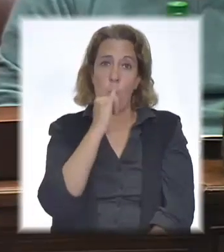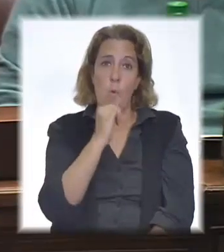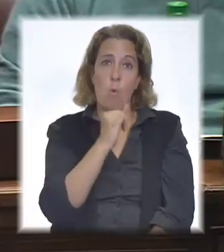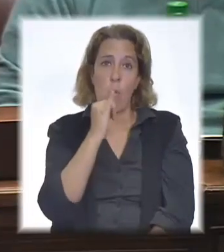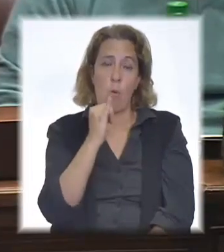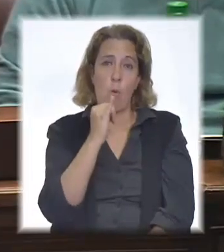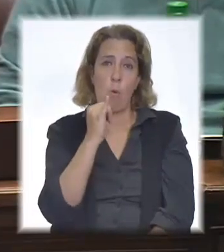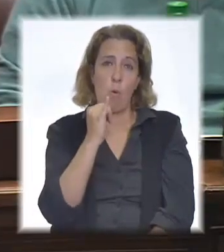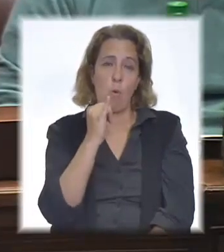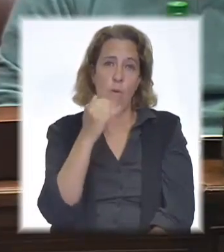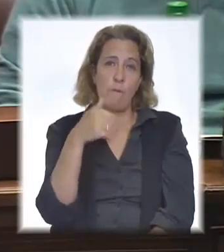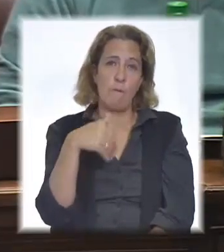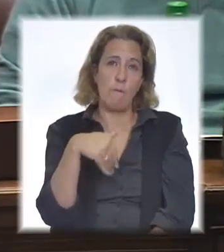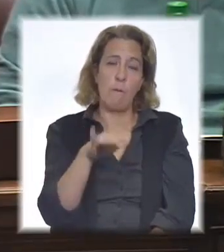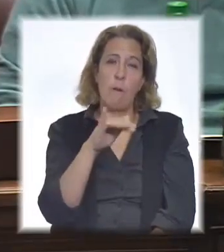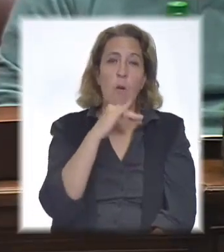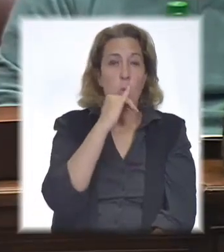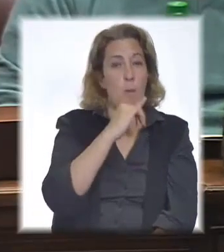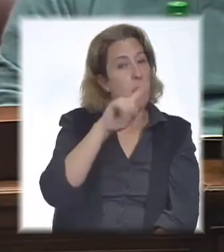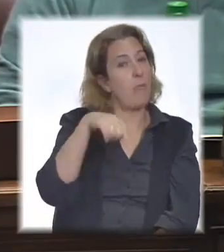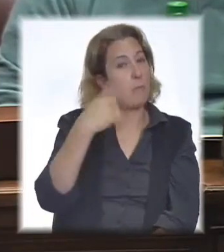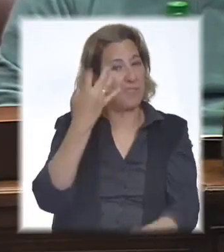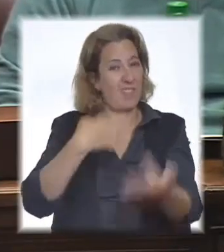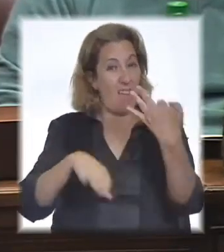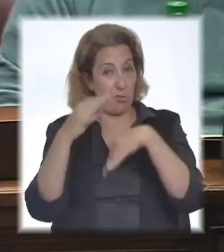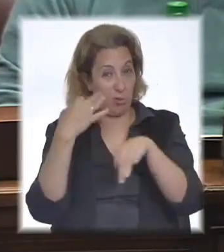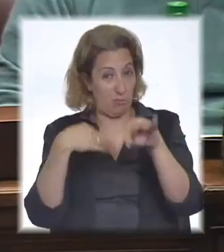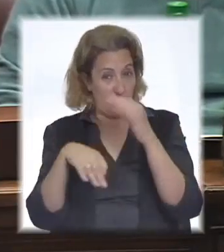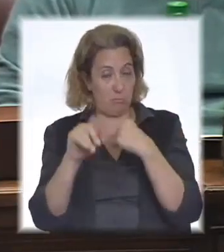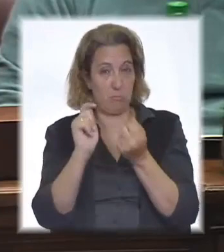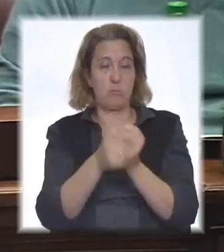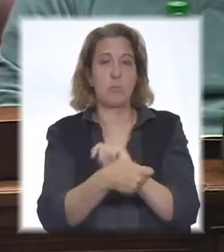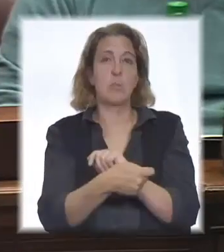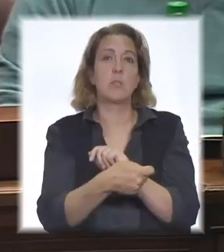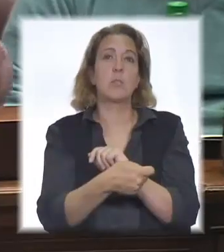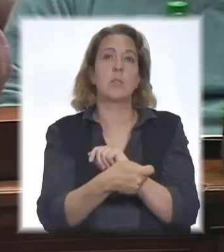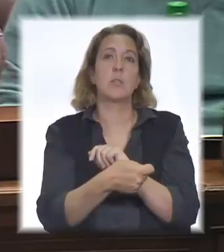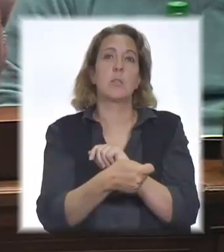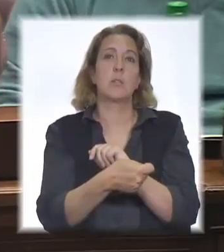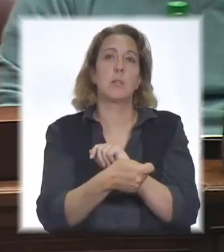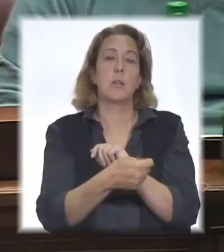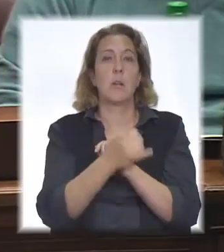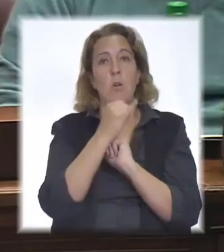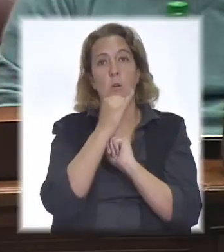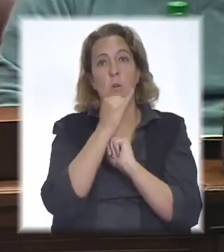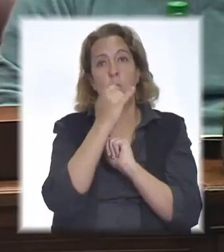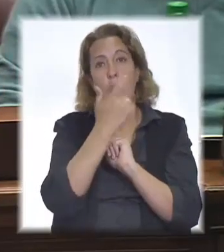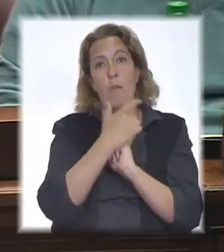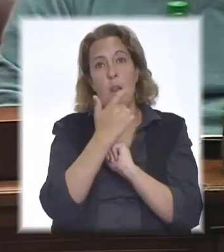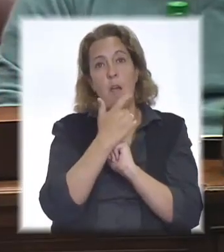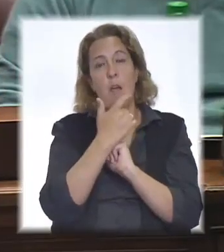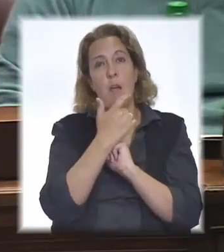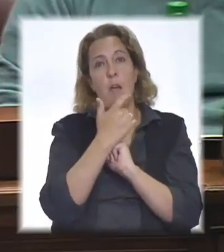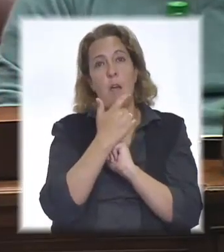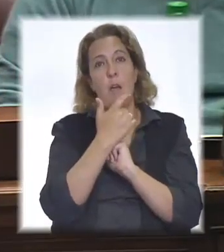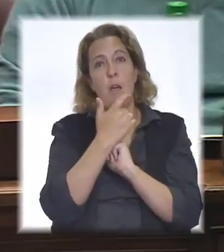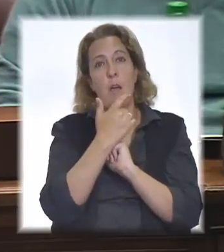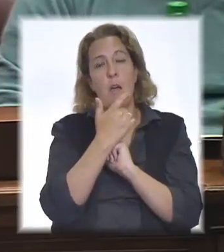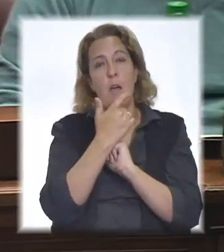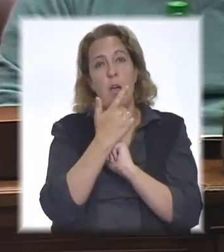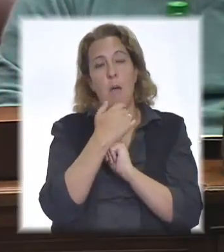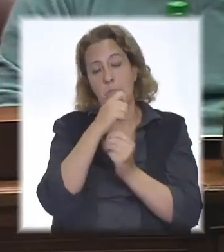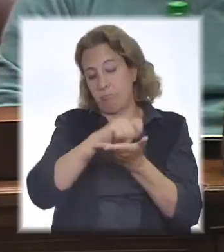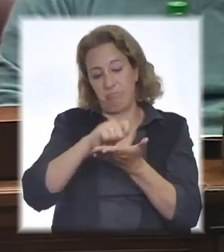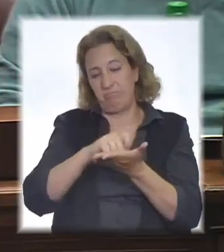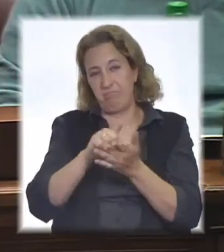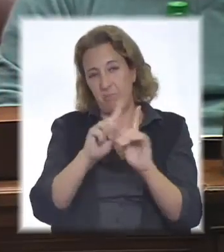iba a ser una novela después fue una obra de teatro la noble la novela no llegó a